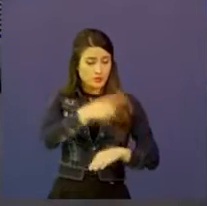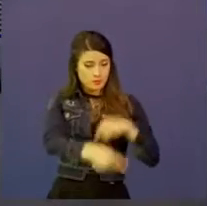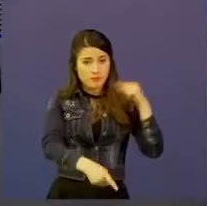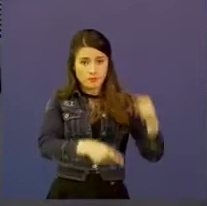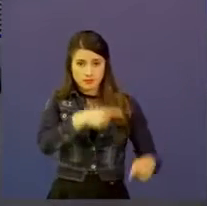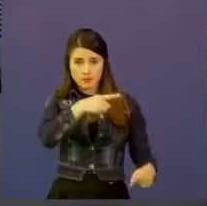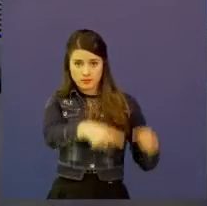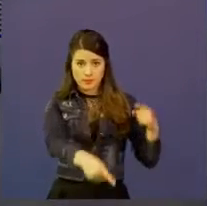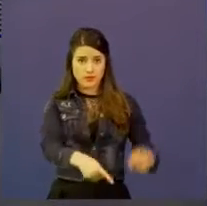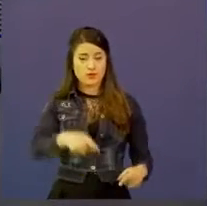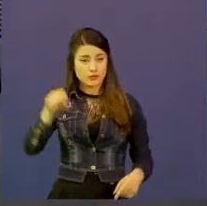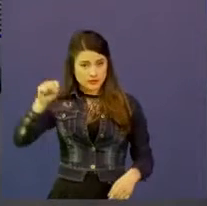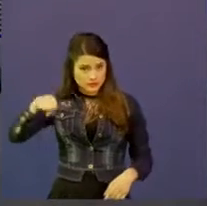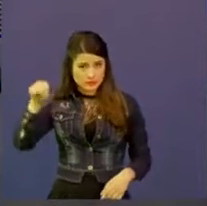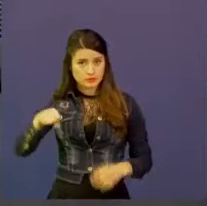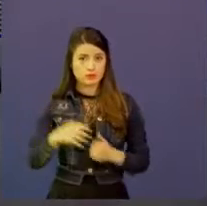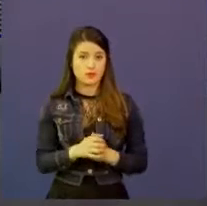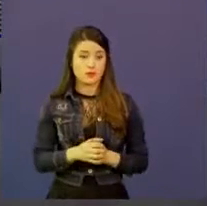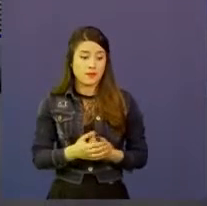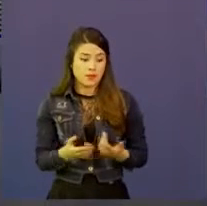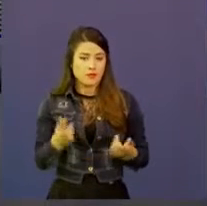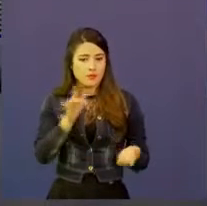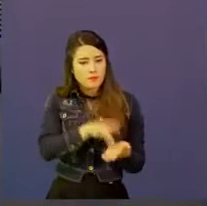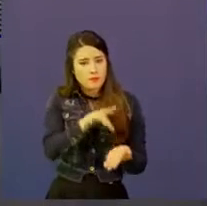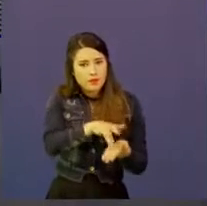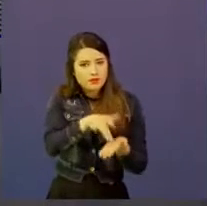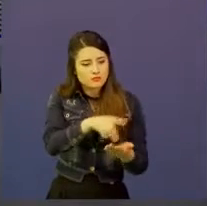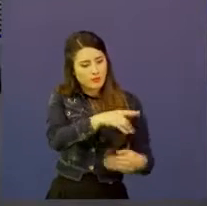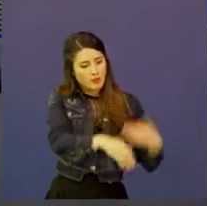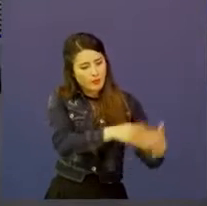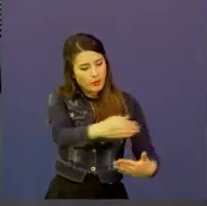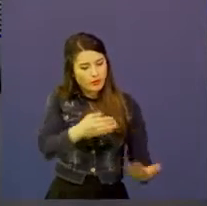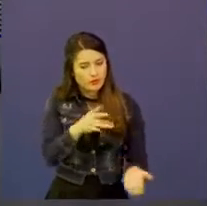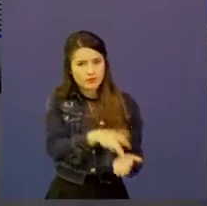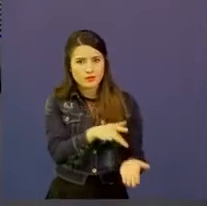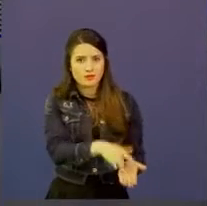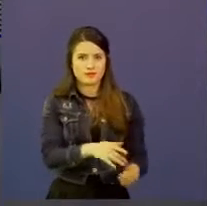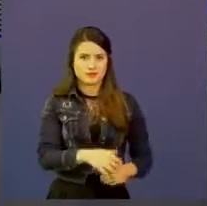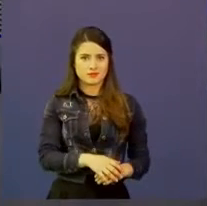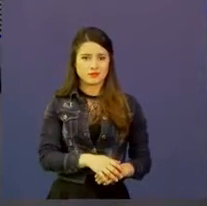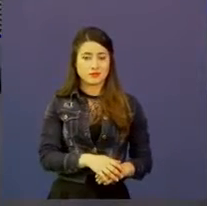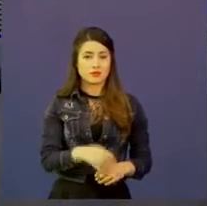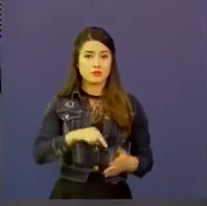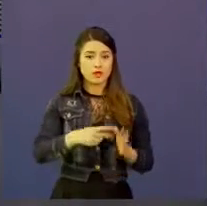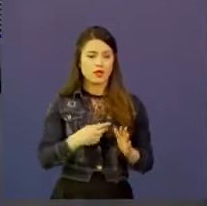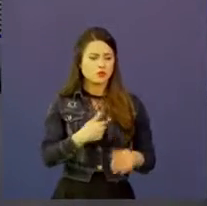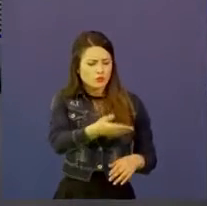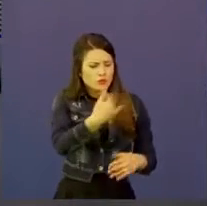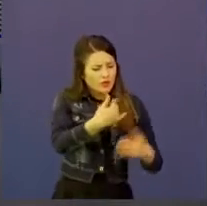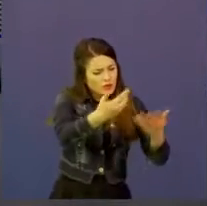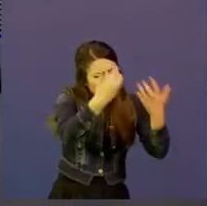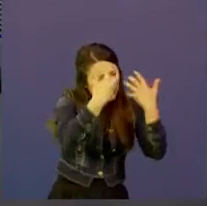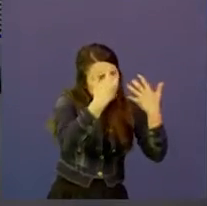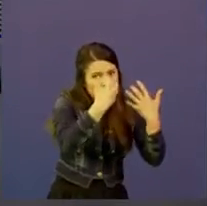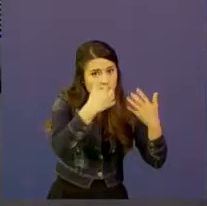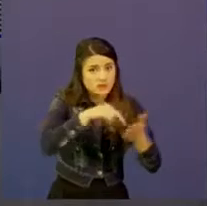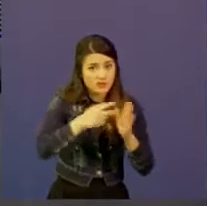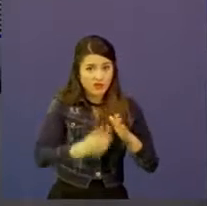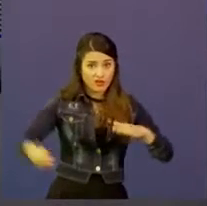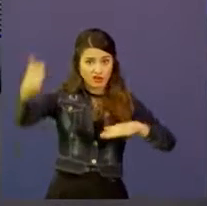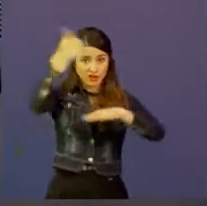cuando participas de manera activa en los procesos de tus hijos. La jerarquía no tiene por qué perderse, pero si tenemos que pedir ayuda, hay que